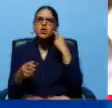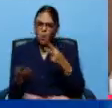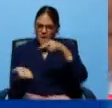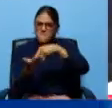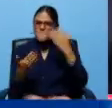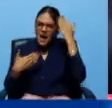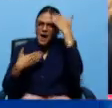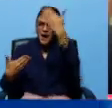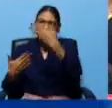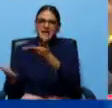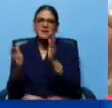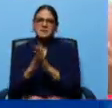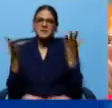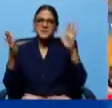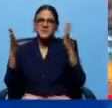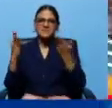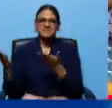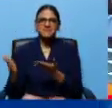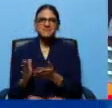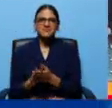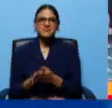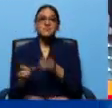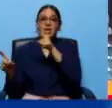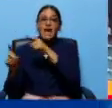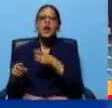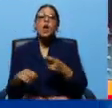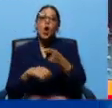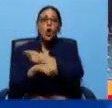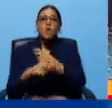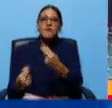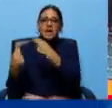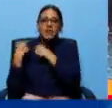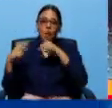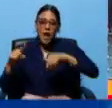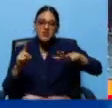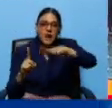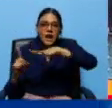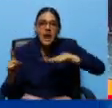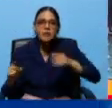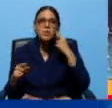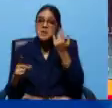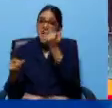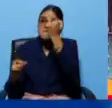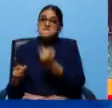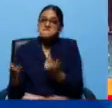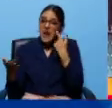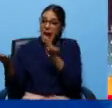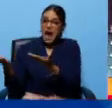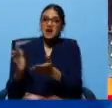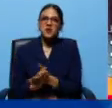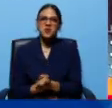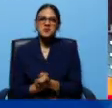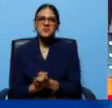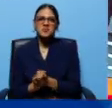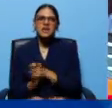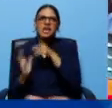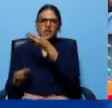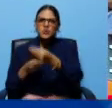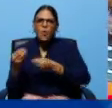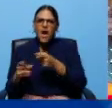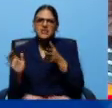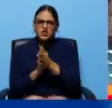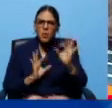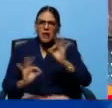vean. Miren, muchachos, este es el gobernador encargado aquí en... Está flaco, ¿vale? Está haciendo la